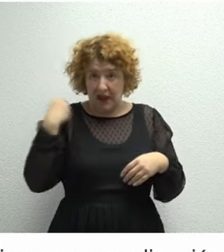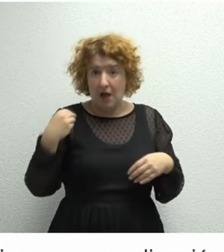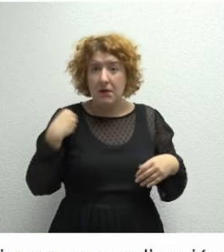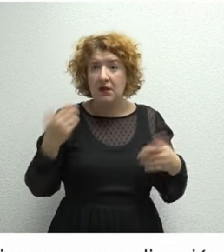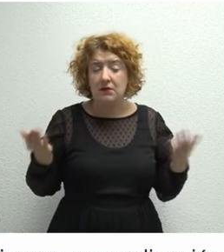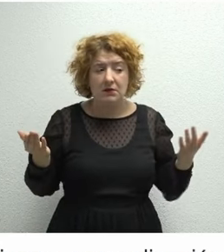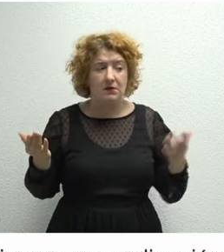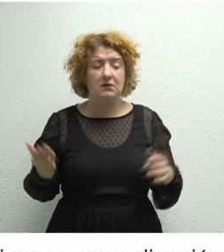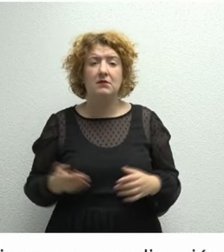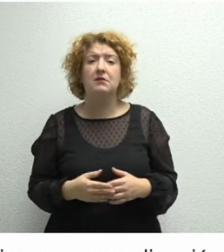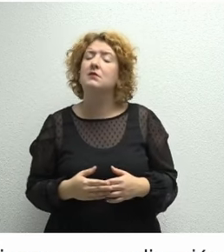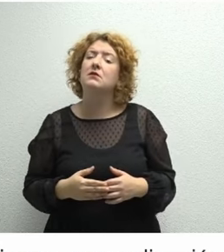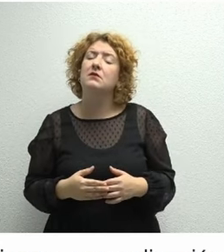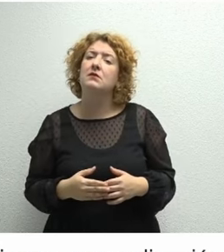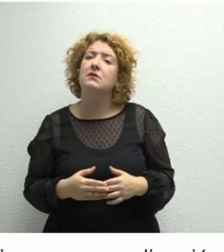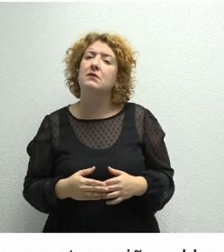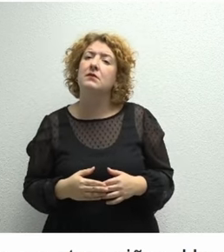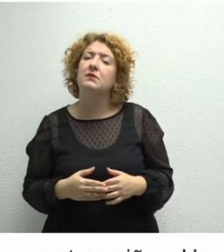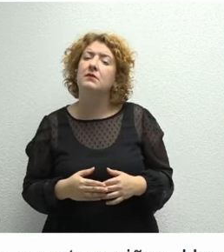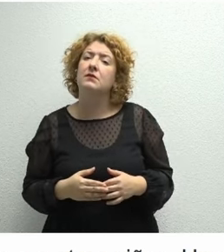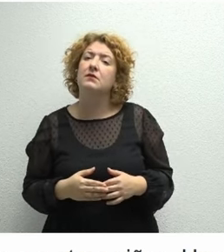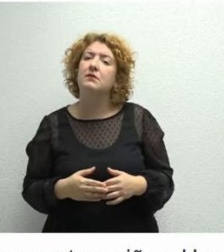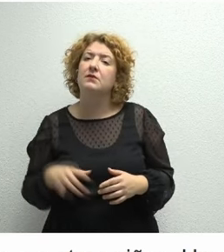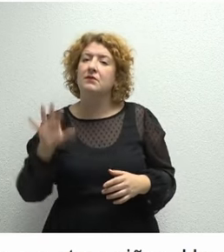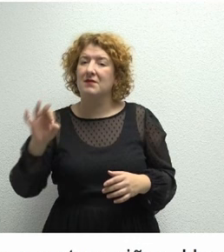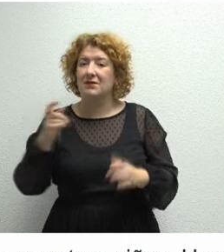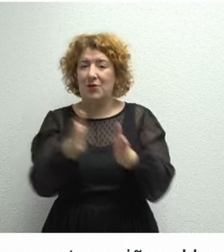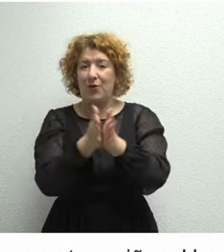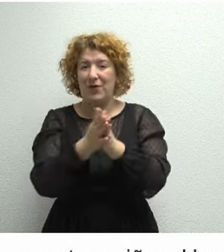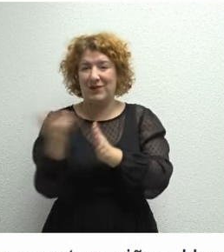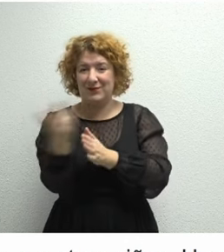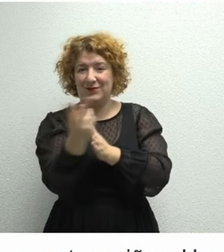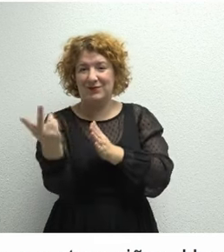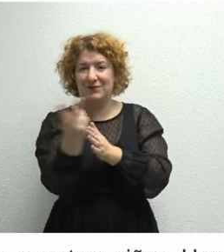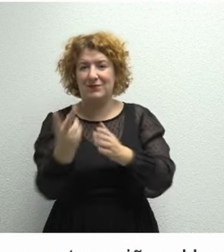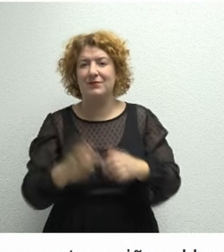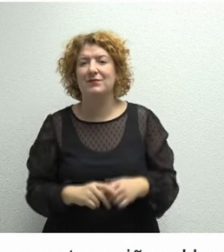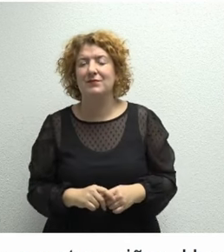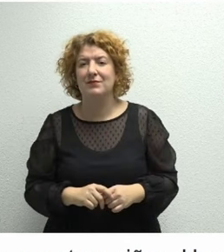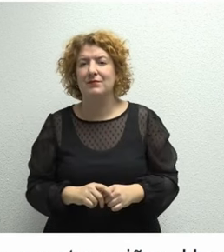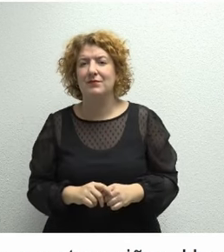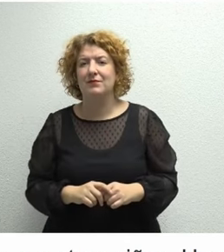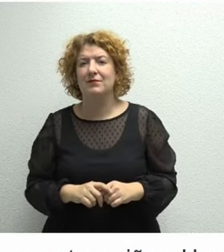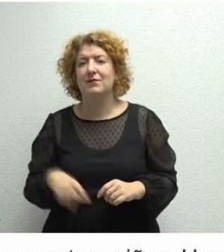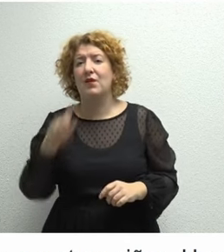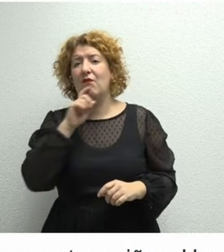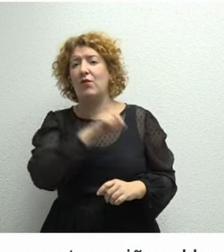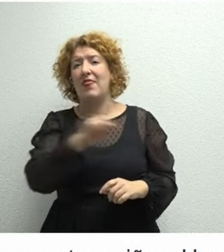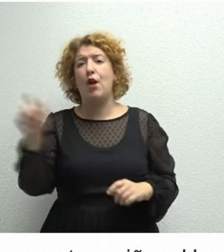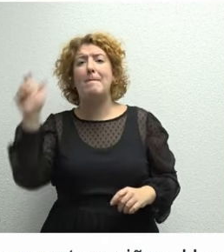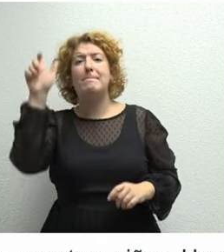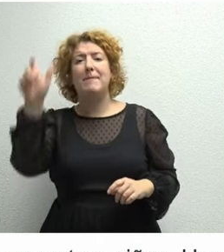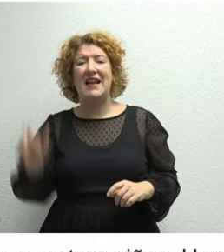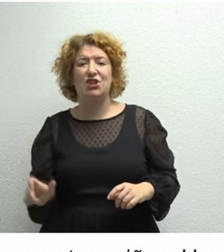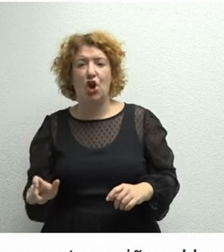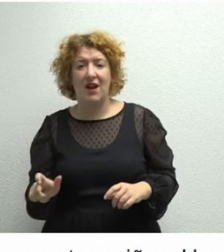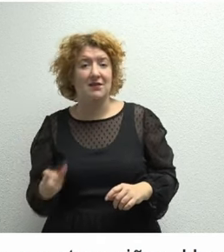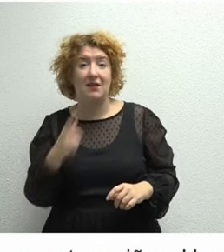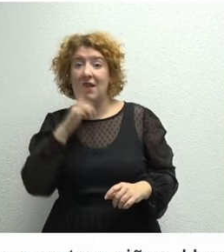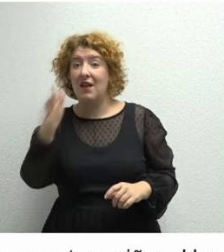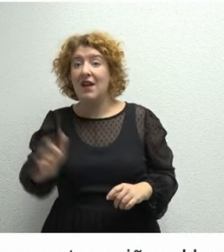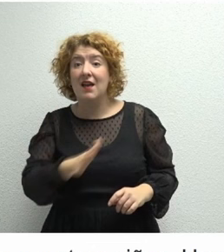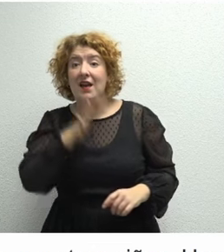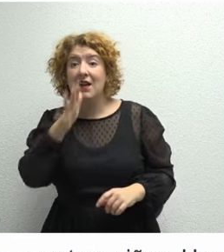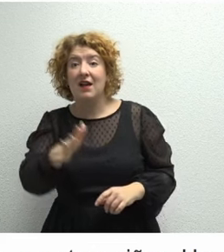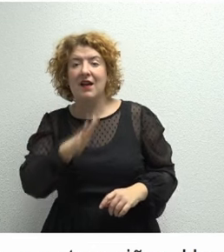es es curioso no porque tengo a chuji ahí que otra de las orientadoras de fundación personas y dices es que es increíble